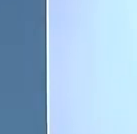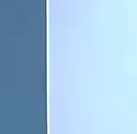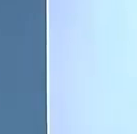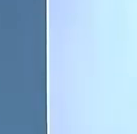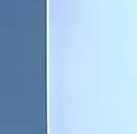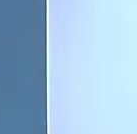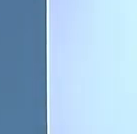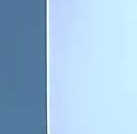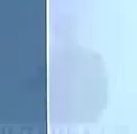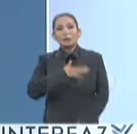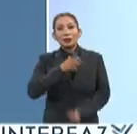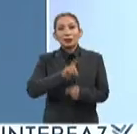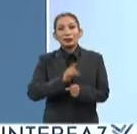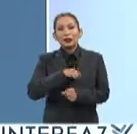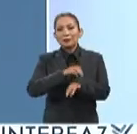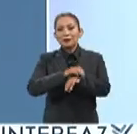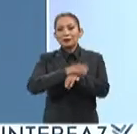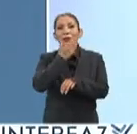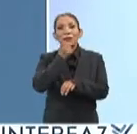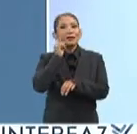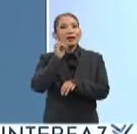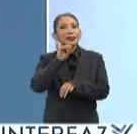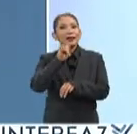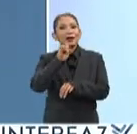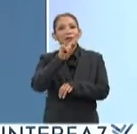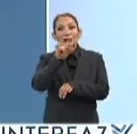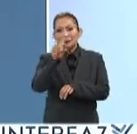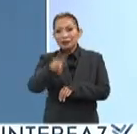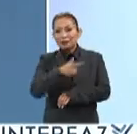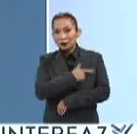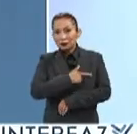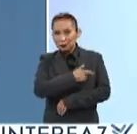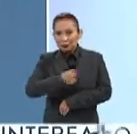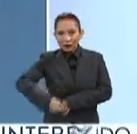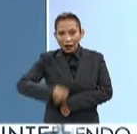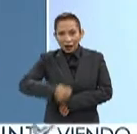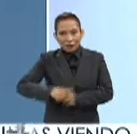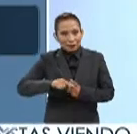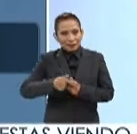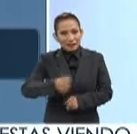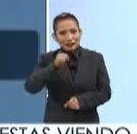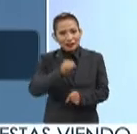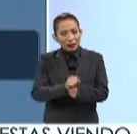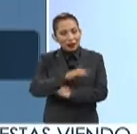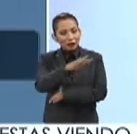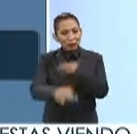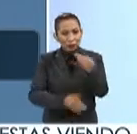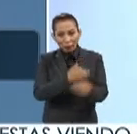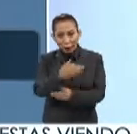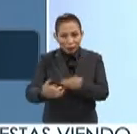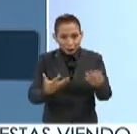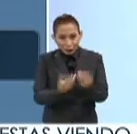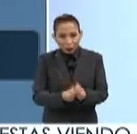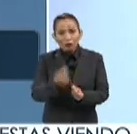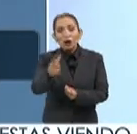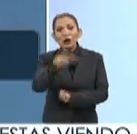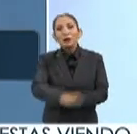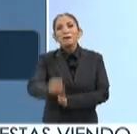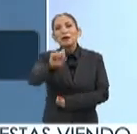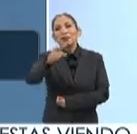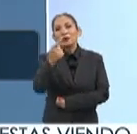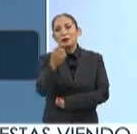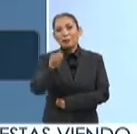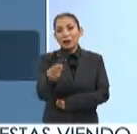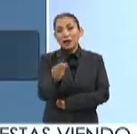¿Qué tal? Muy buenos días, amigos y amigas de Interfaz. Es un verdadero placer saludarlos e iniciar una semana con todos ustedes. Hoy lunes 21